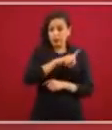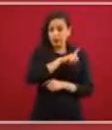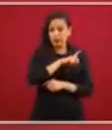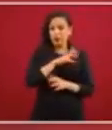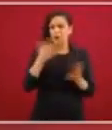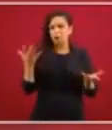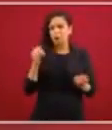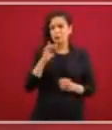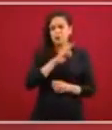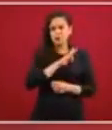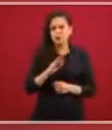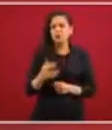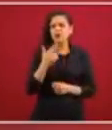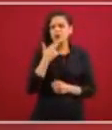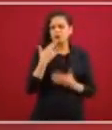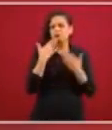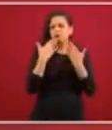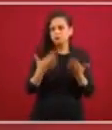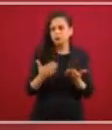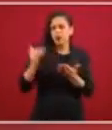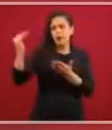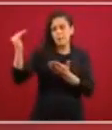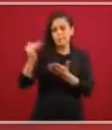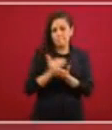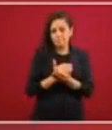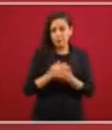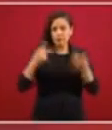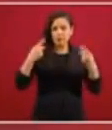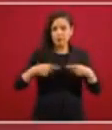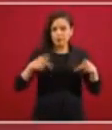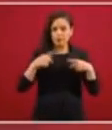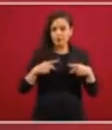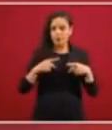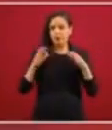útil el reducir la población de las prisiones y de